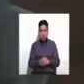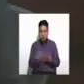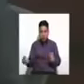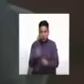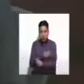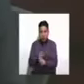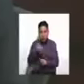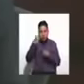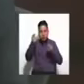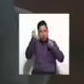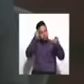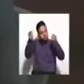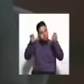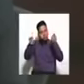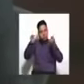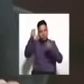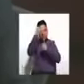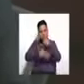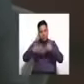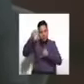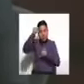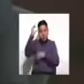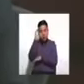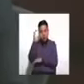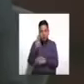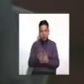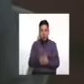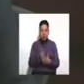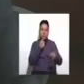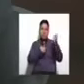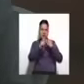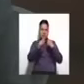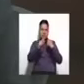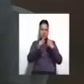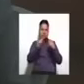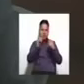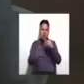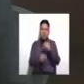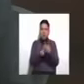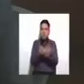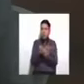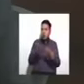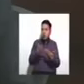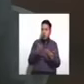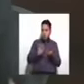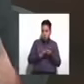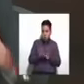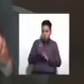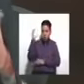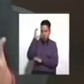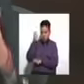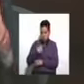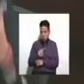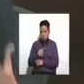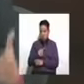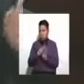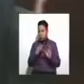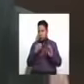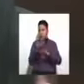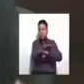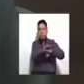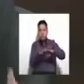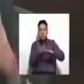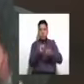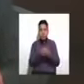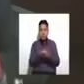activo estratégico de la nación. Además, sin haber permitido que el pueblo colombiano pudiera exigir,